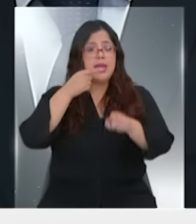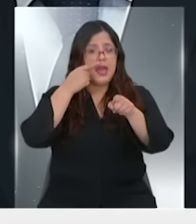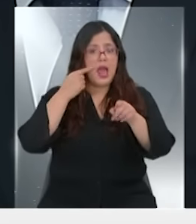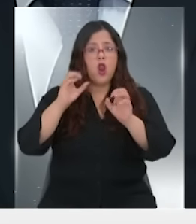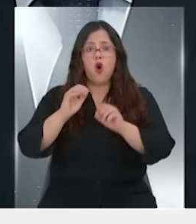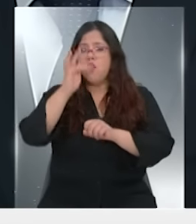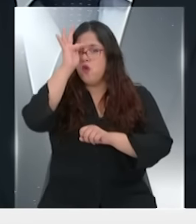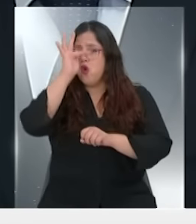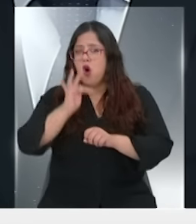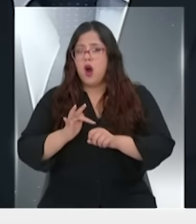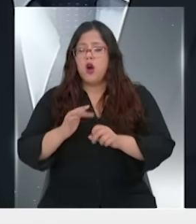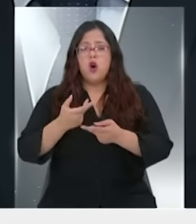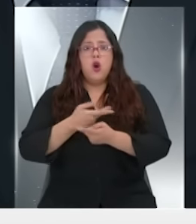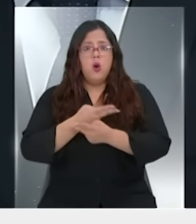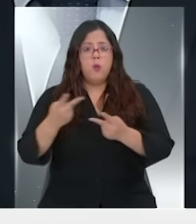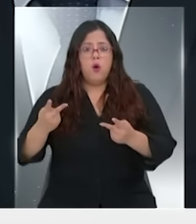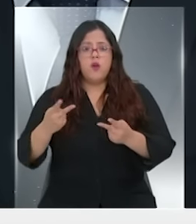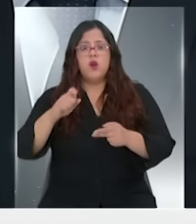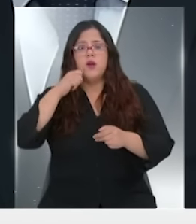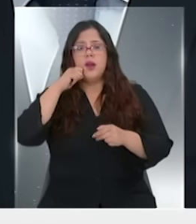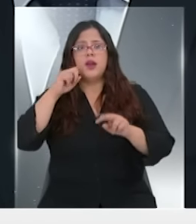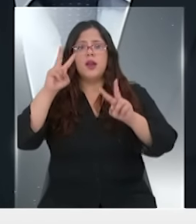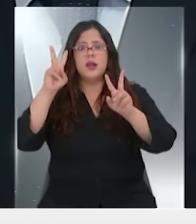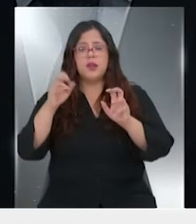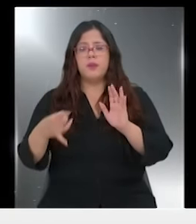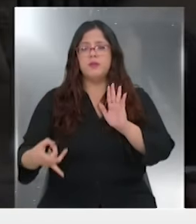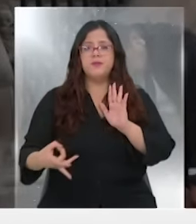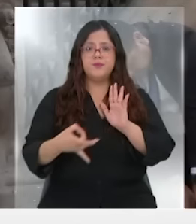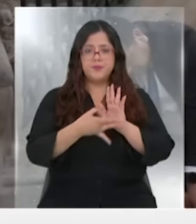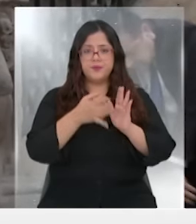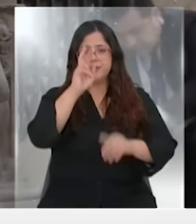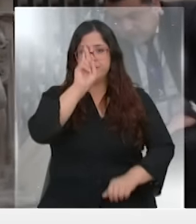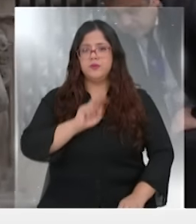el ejercicio de su cargo suponga un ejercicio indebido de la función.